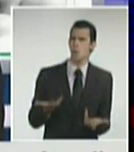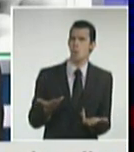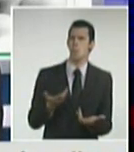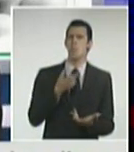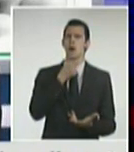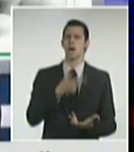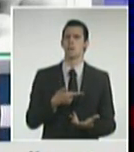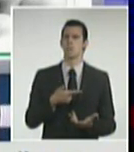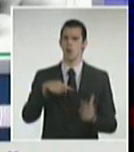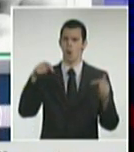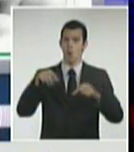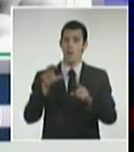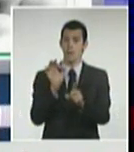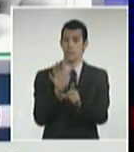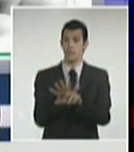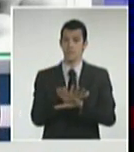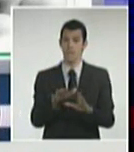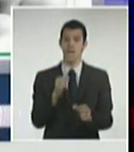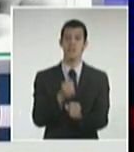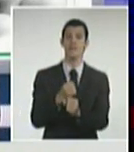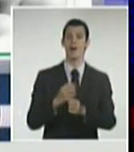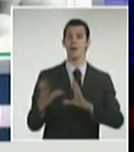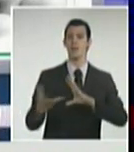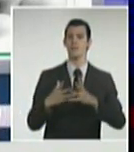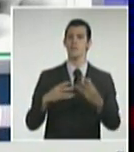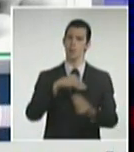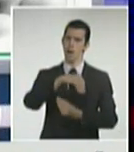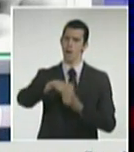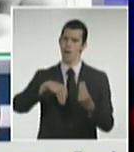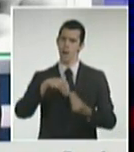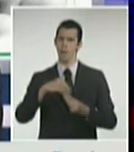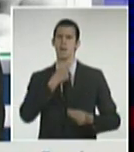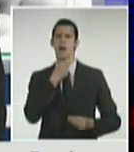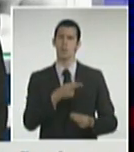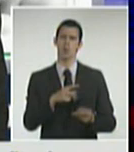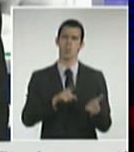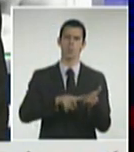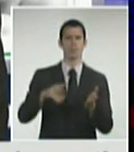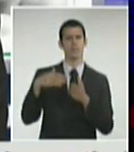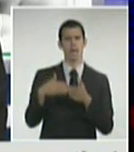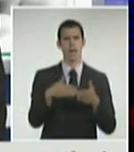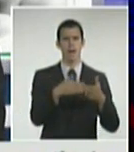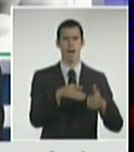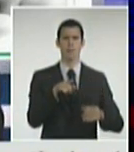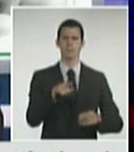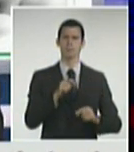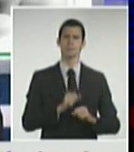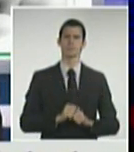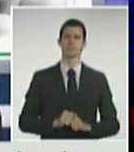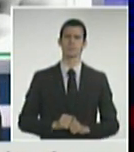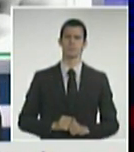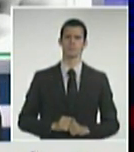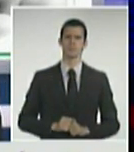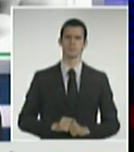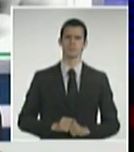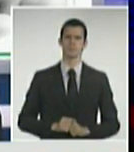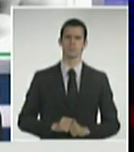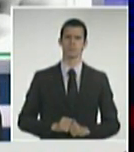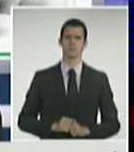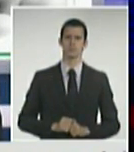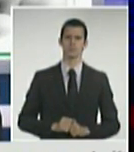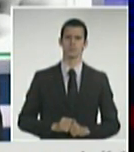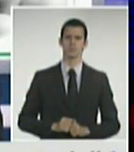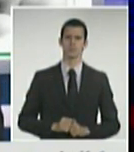hoy en nuestro país. La provincia de Granma, provincia oriental, en el suroriente de Cuba. Hoy, por cierto,